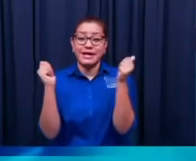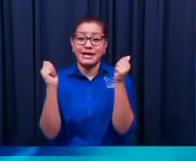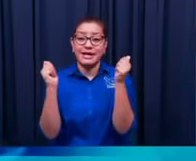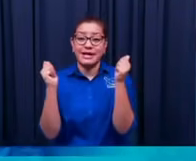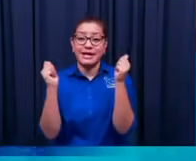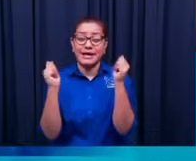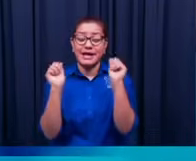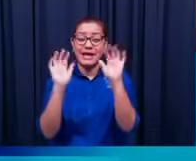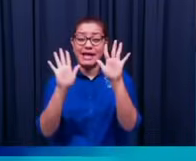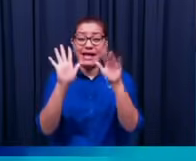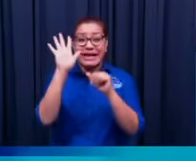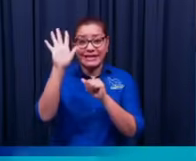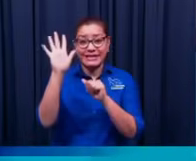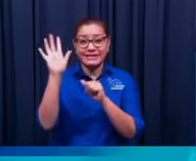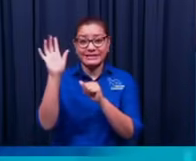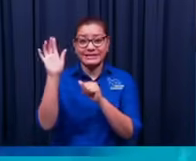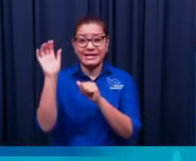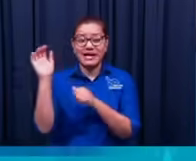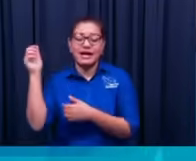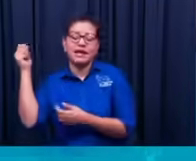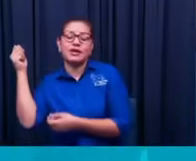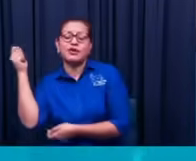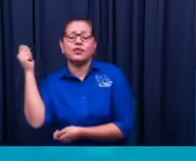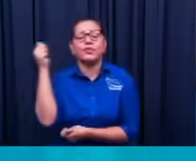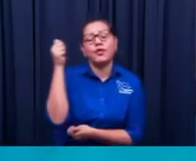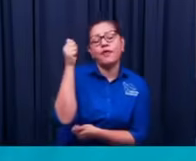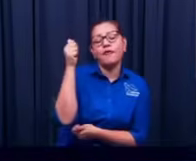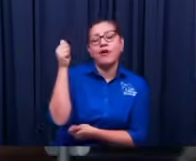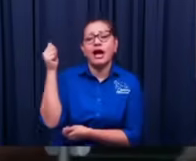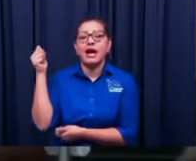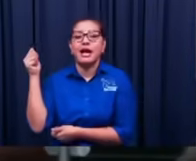vestido rosado y la sacan a bailar el vals.